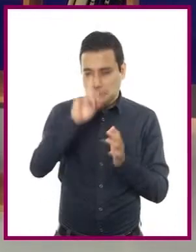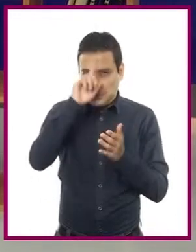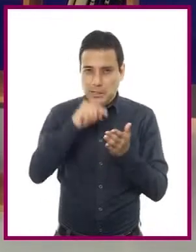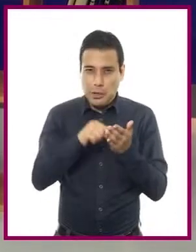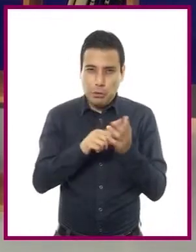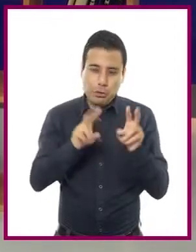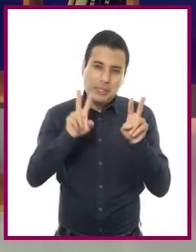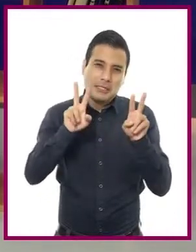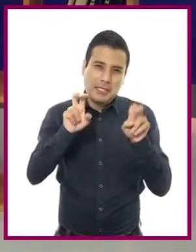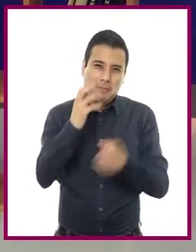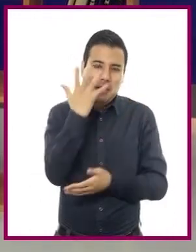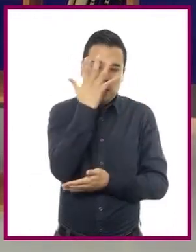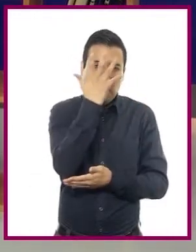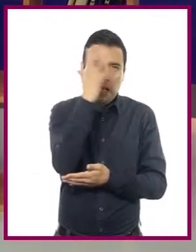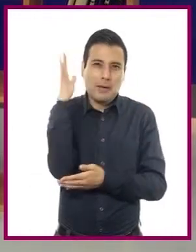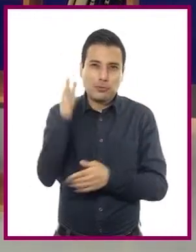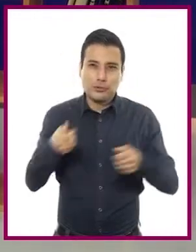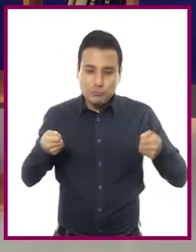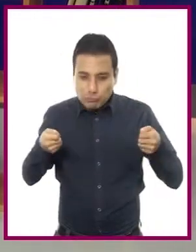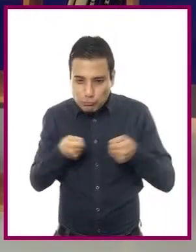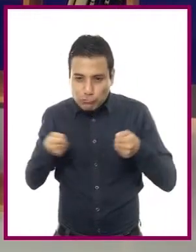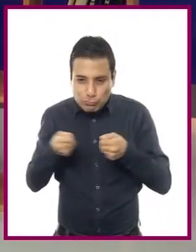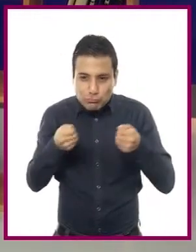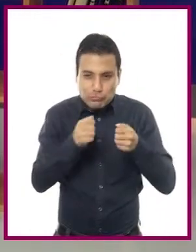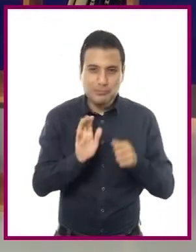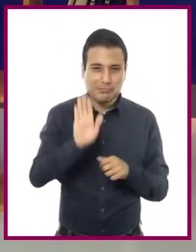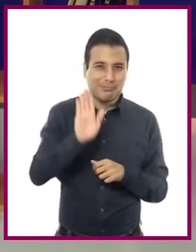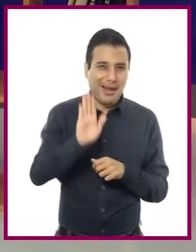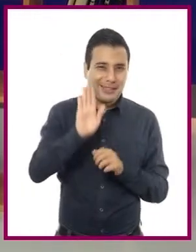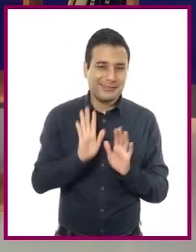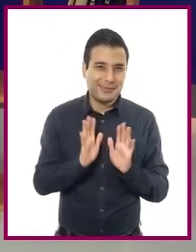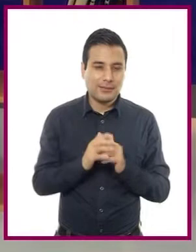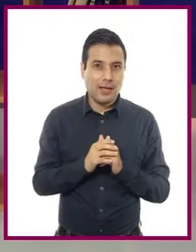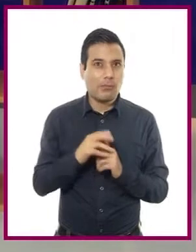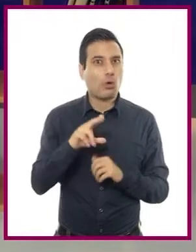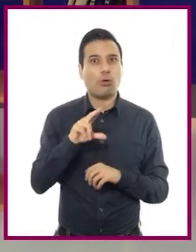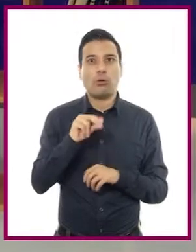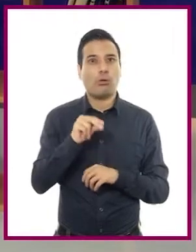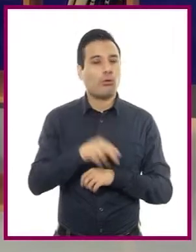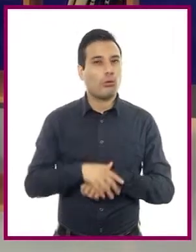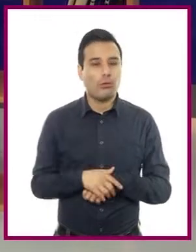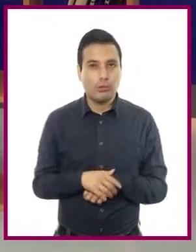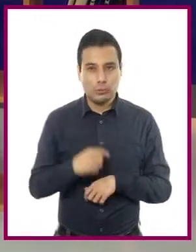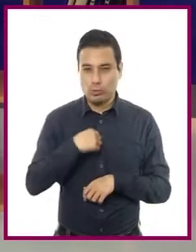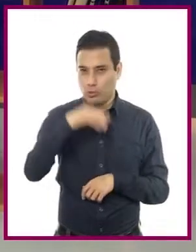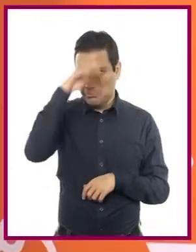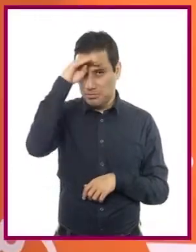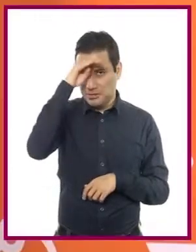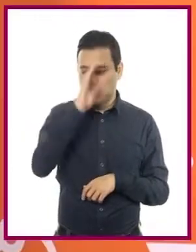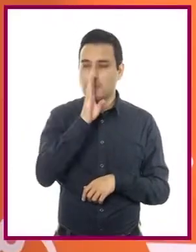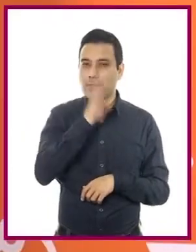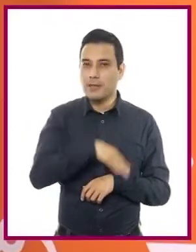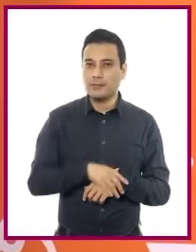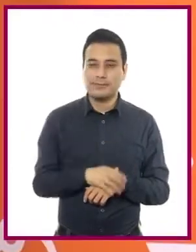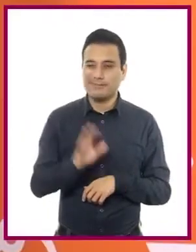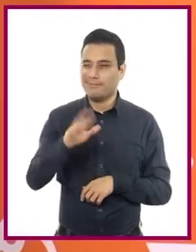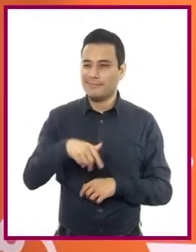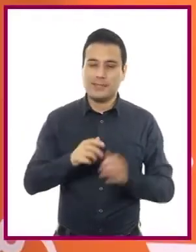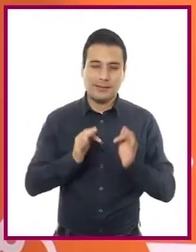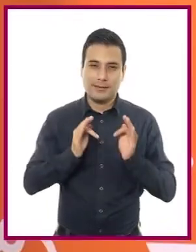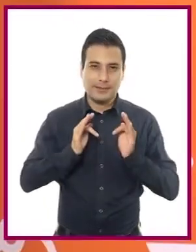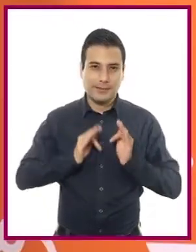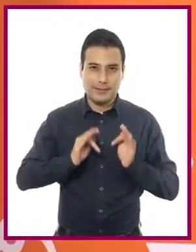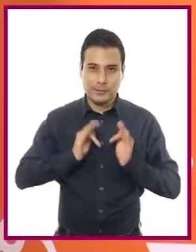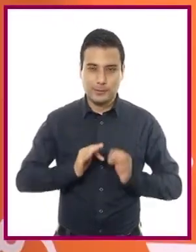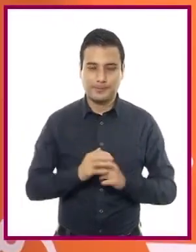jardinería. Por aquello de cultivar flores, pero ya vi que no, interpreté mal. No te preocupes,